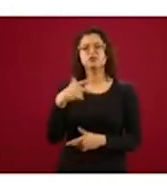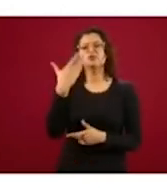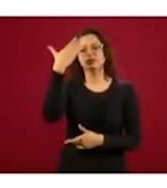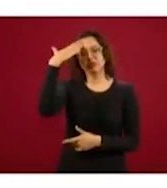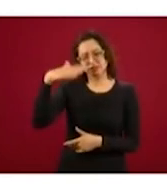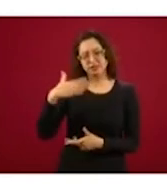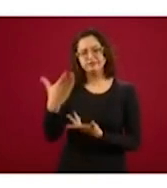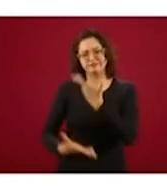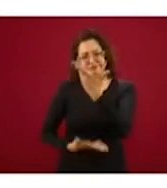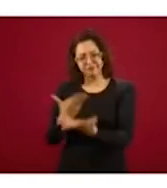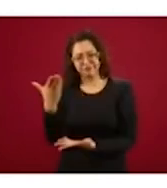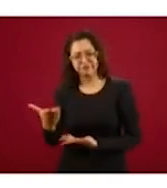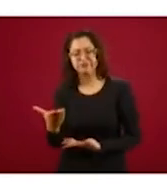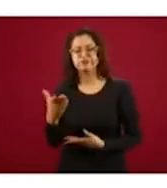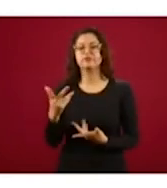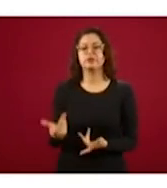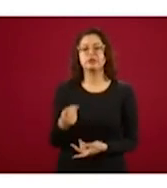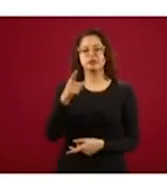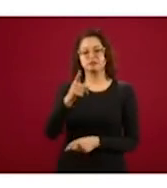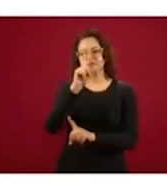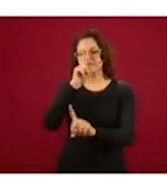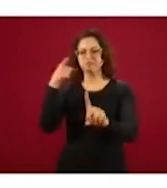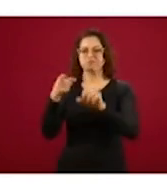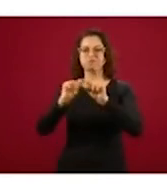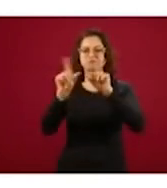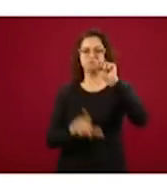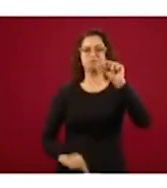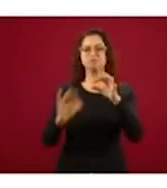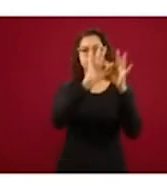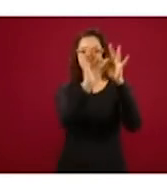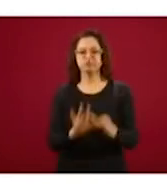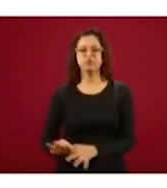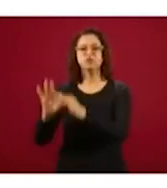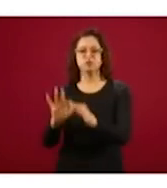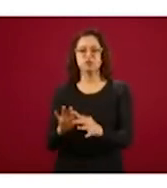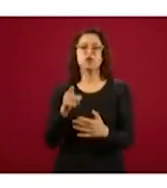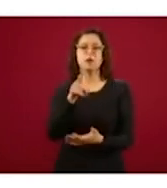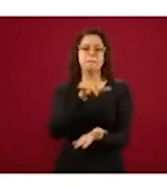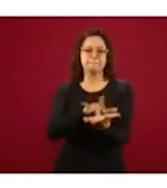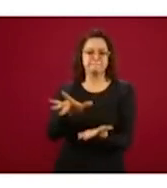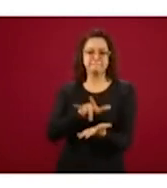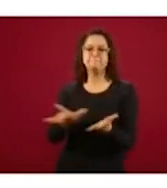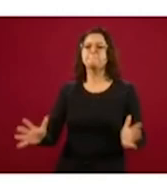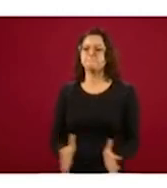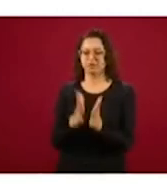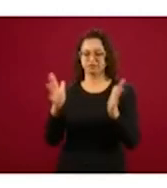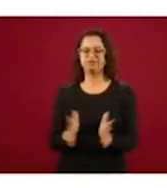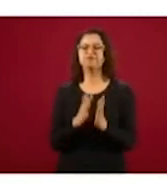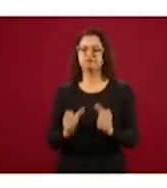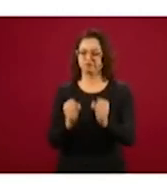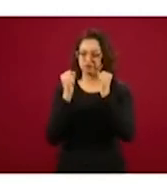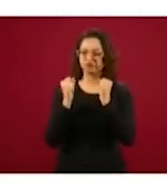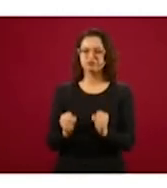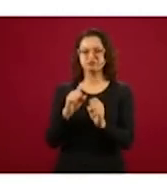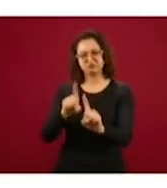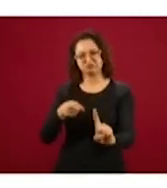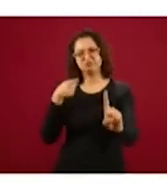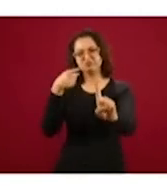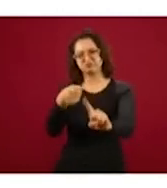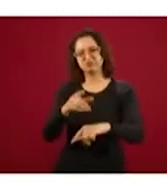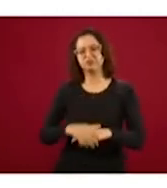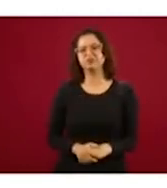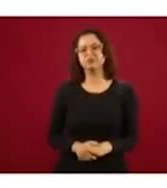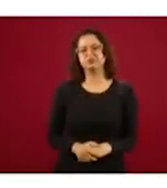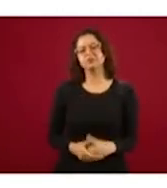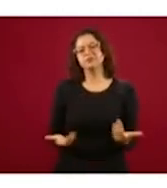de servicio y su visión de estado estoy seguro que contaré con su valiosa participación en esta noble causa atentamente